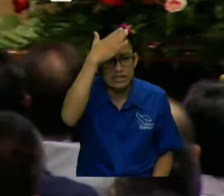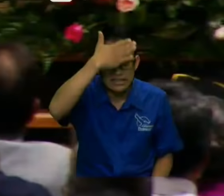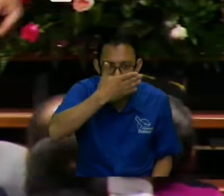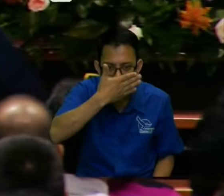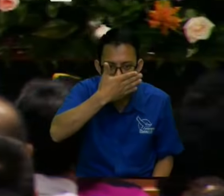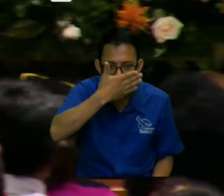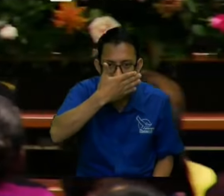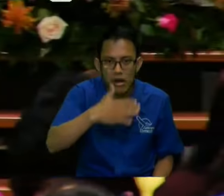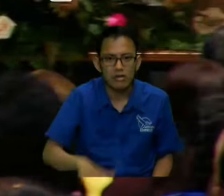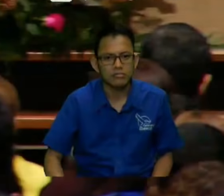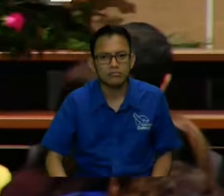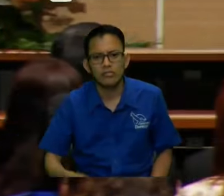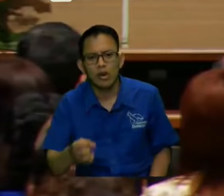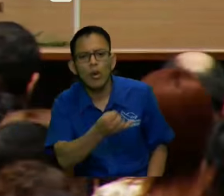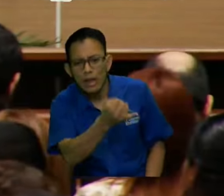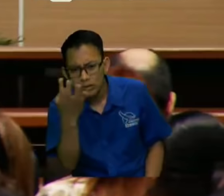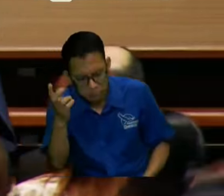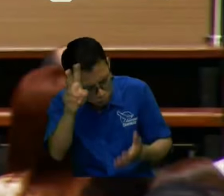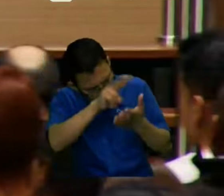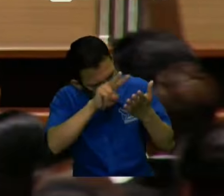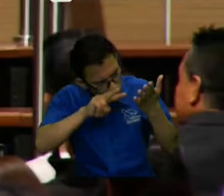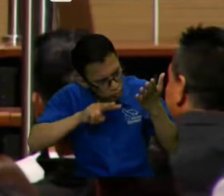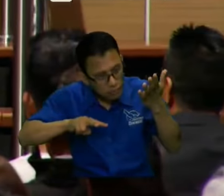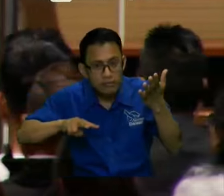¿Cuántos saben qué es un estudio doble ciego?